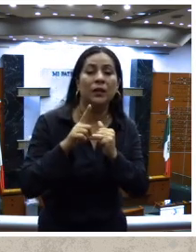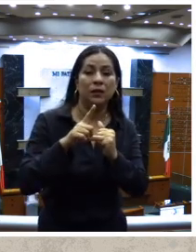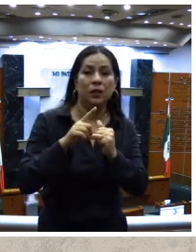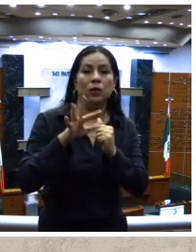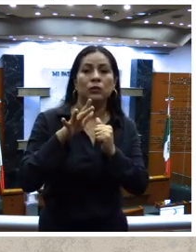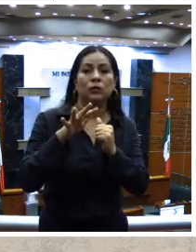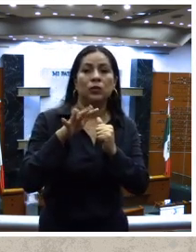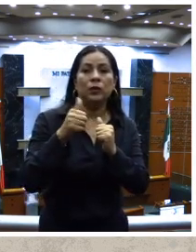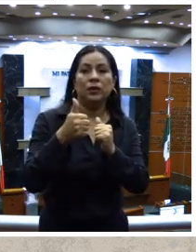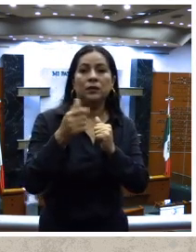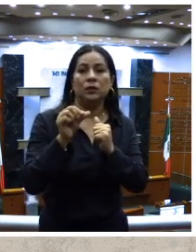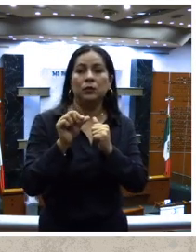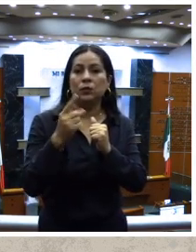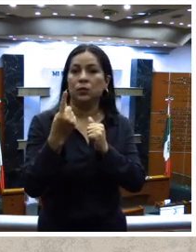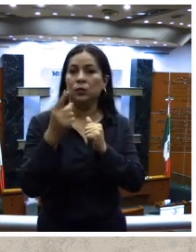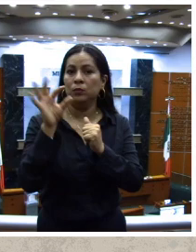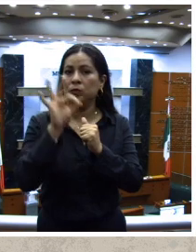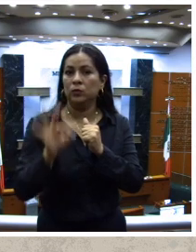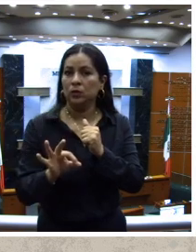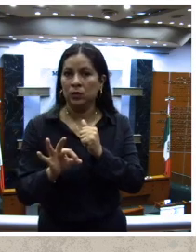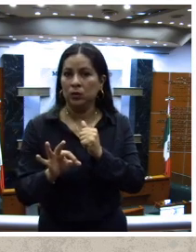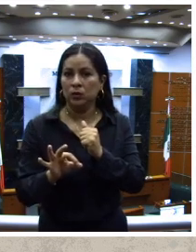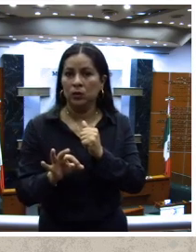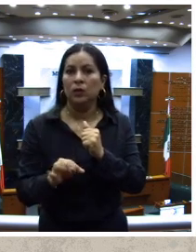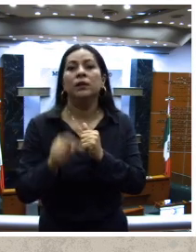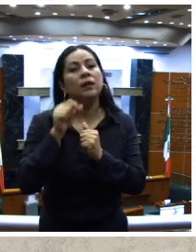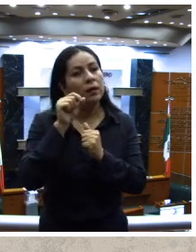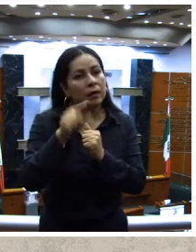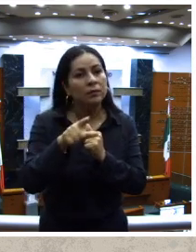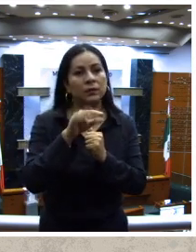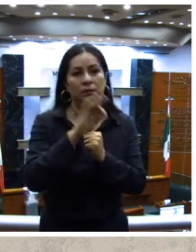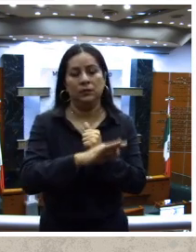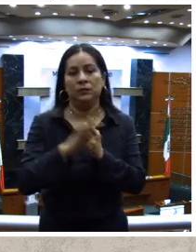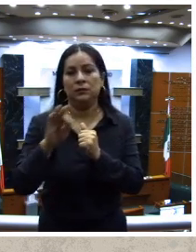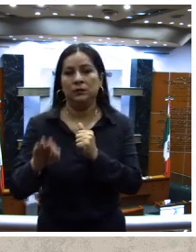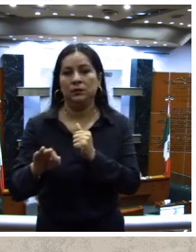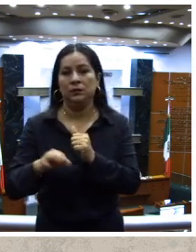un 56.1%